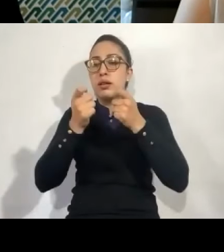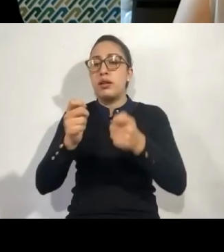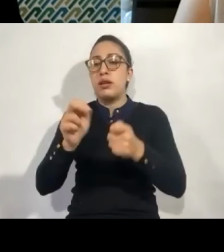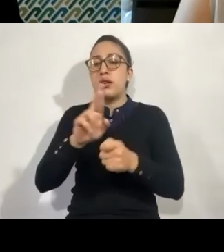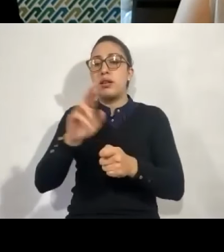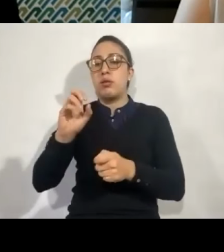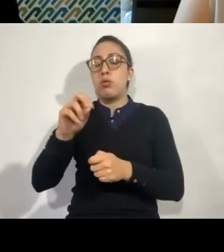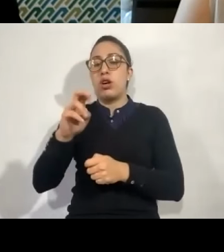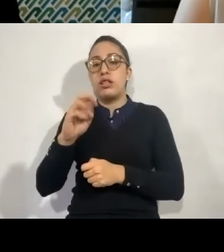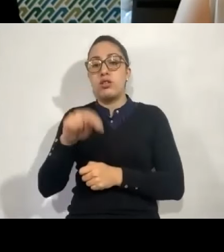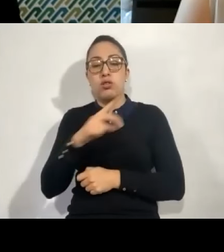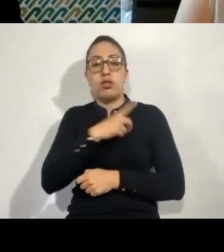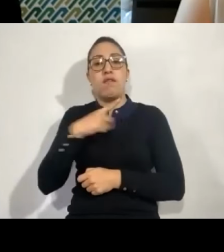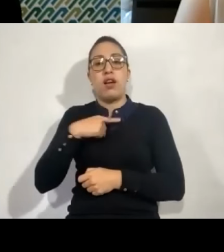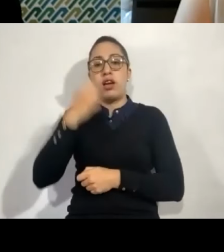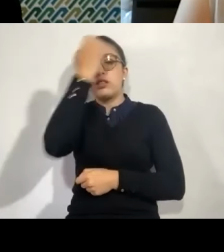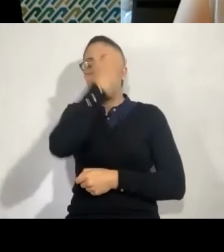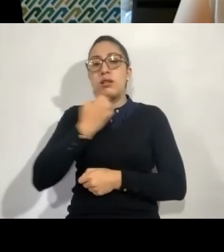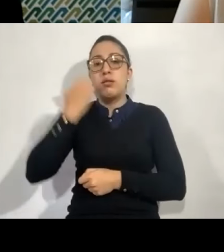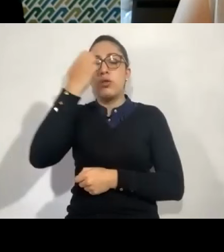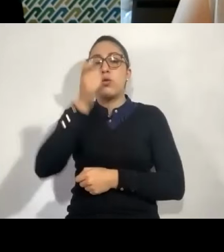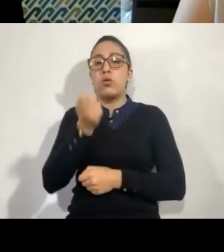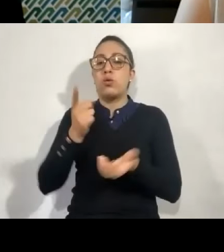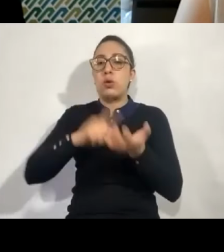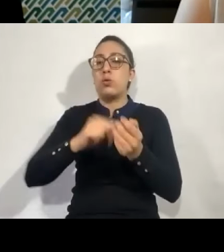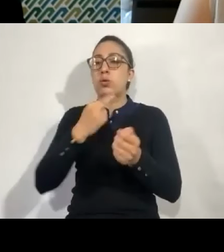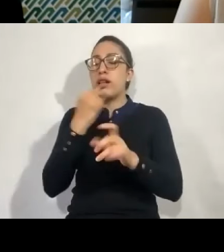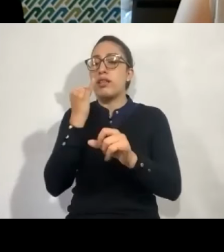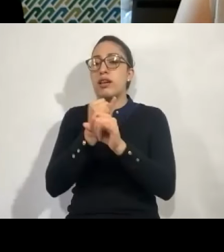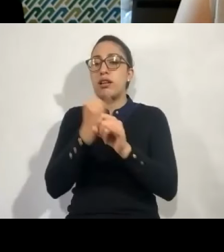a través de medios electrónicos.